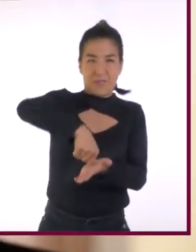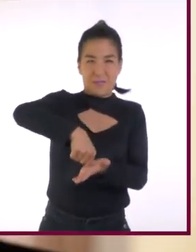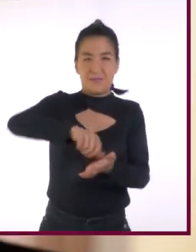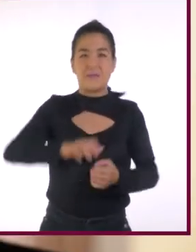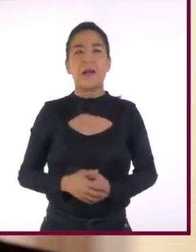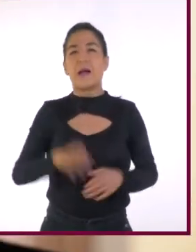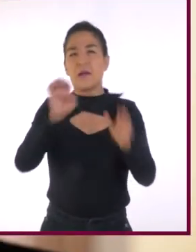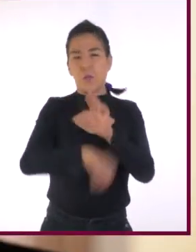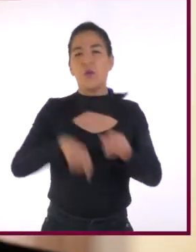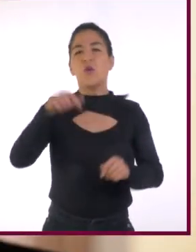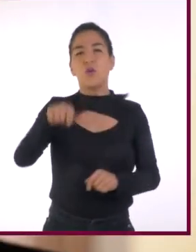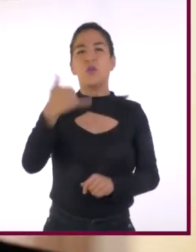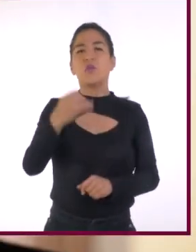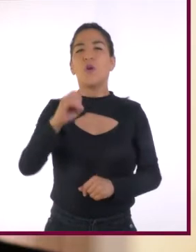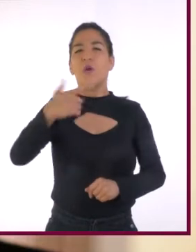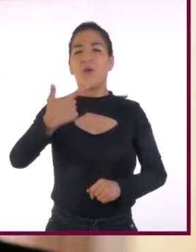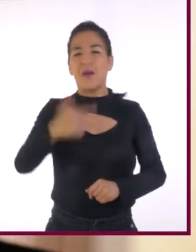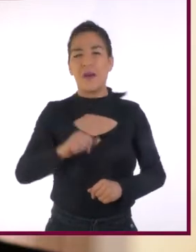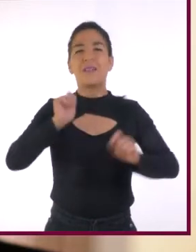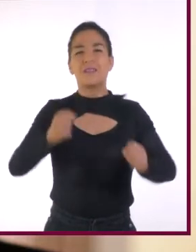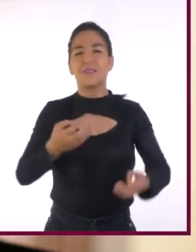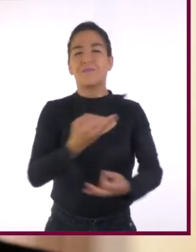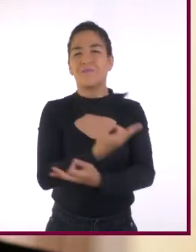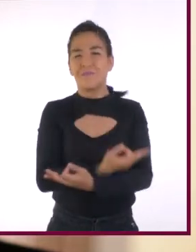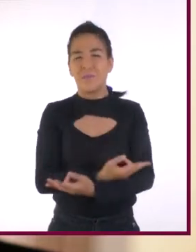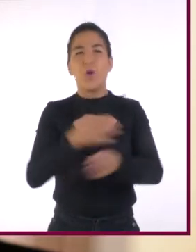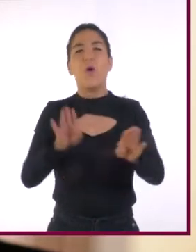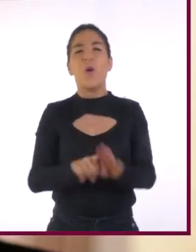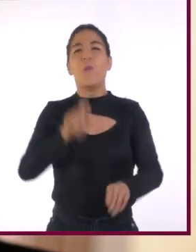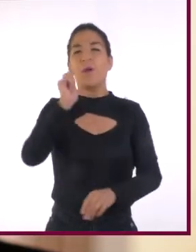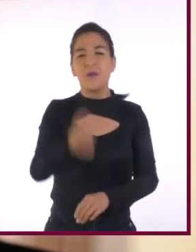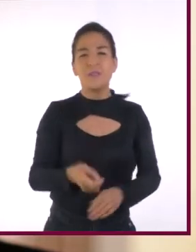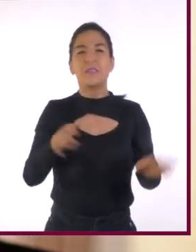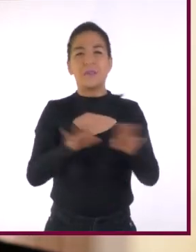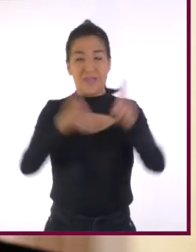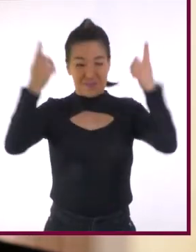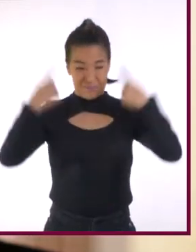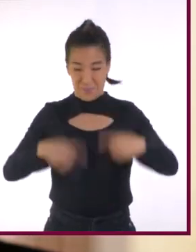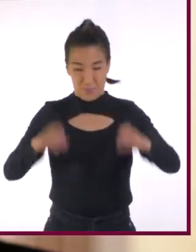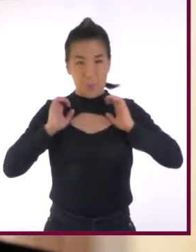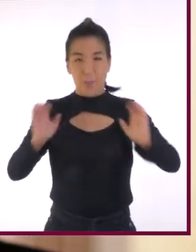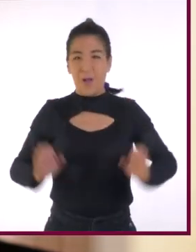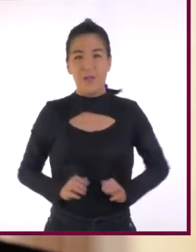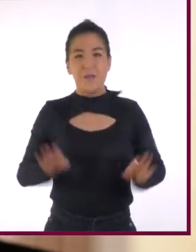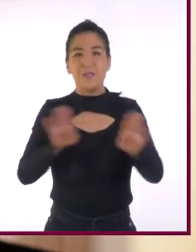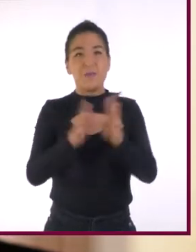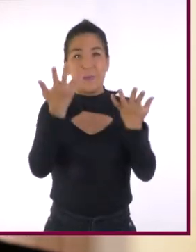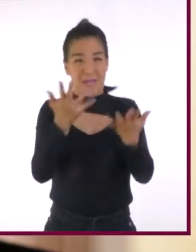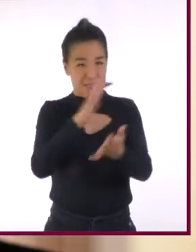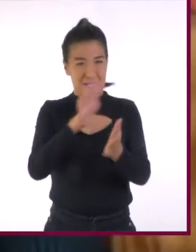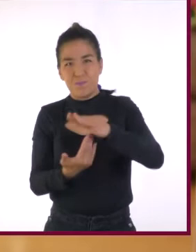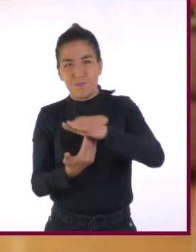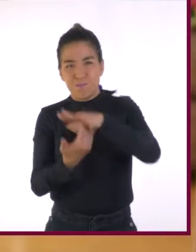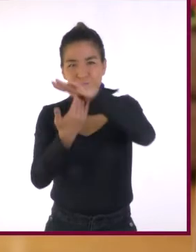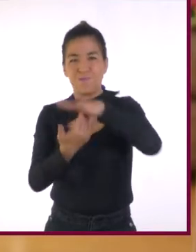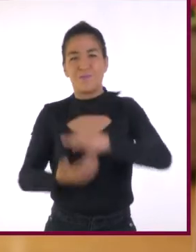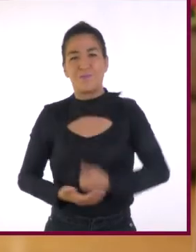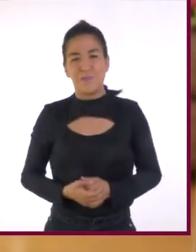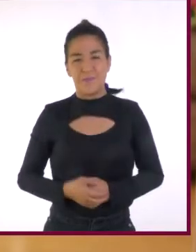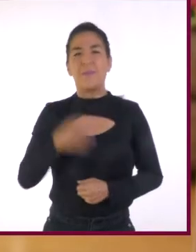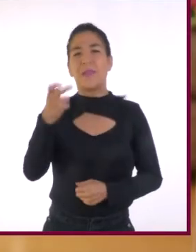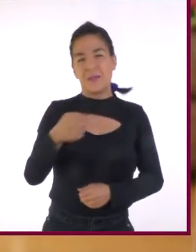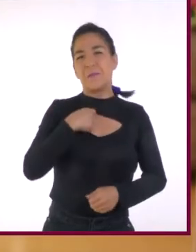del otro, la espalda está curvada. Toda esa postura tiene esa forma justamente para ubicar el